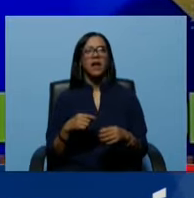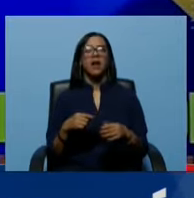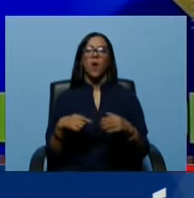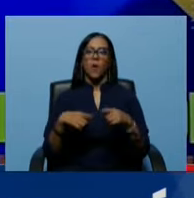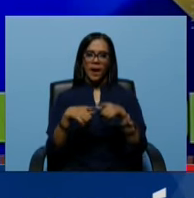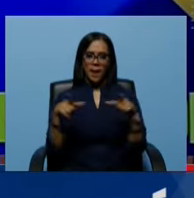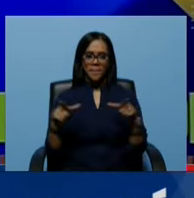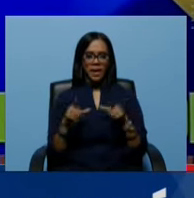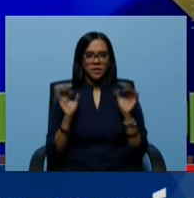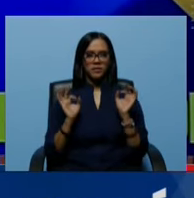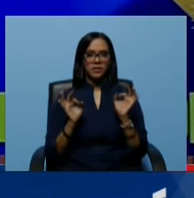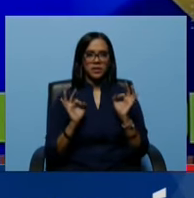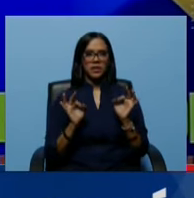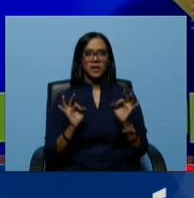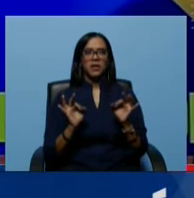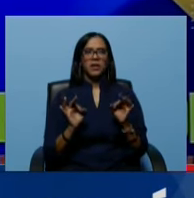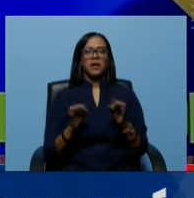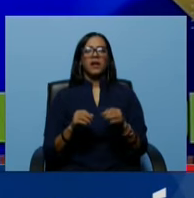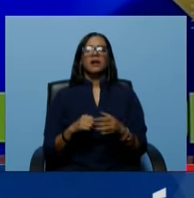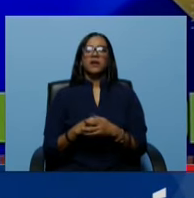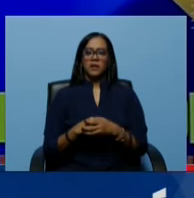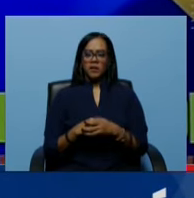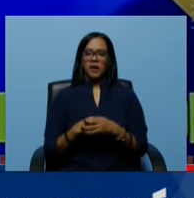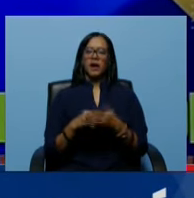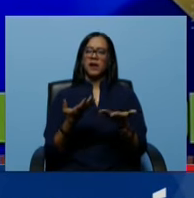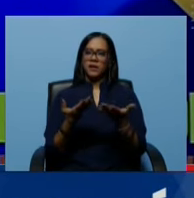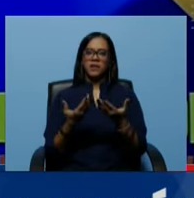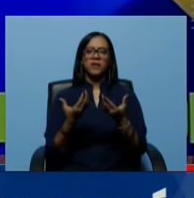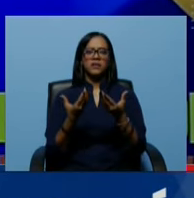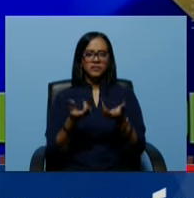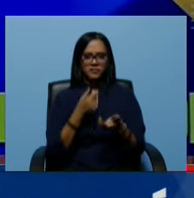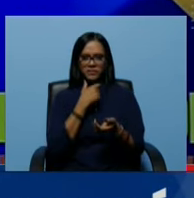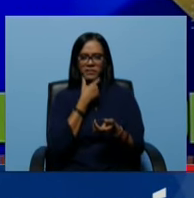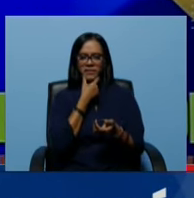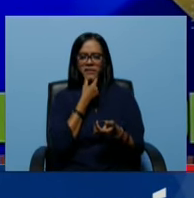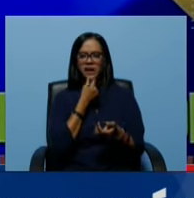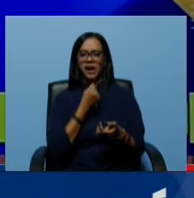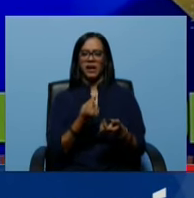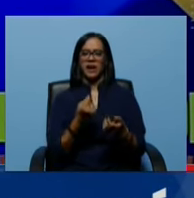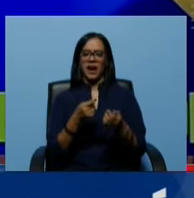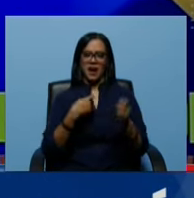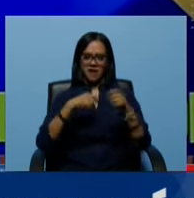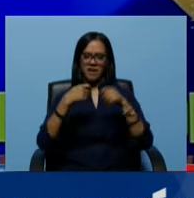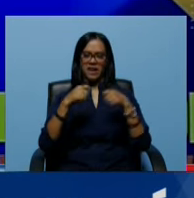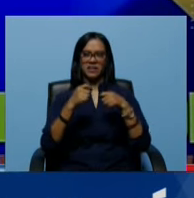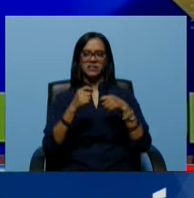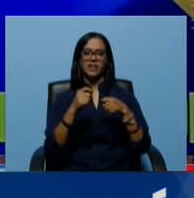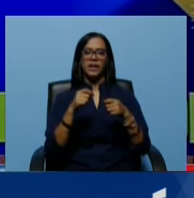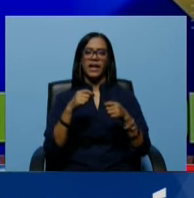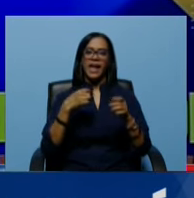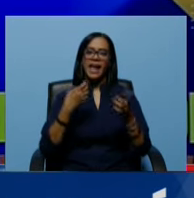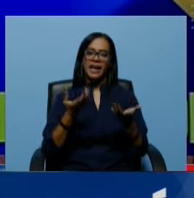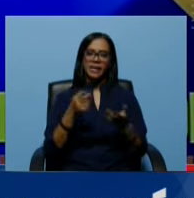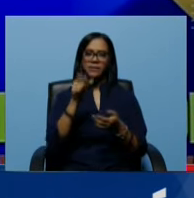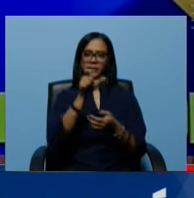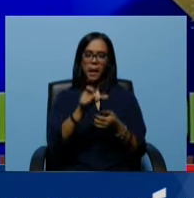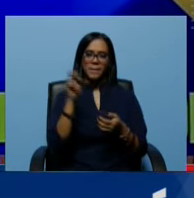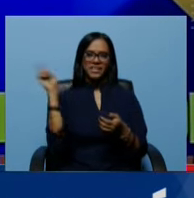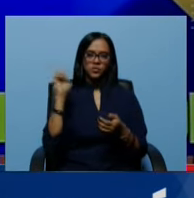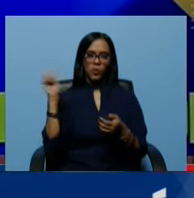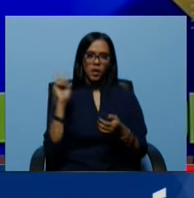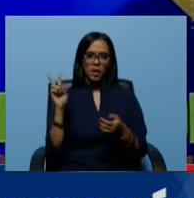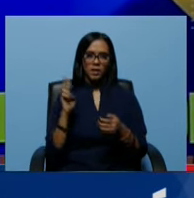especial de facilitación y financiamiento al exportador venezolano. Porque